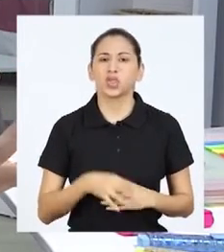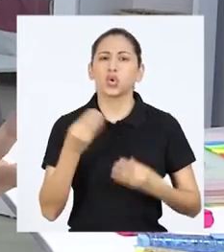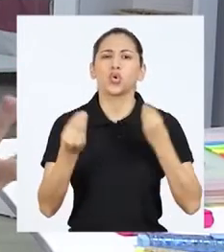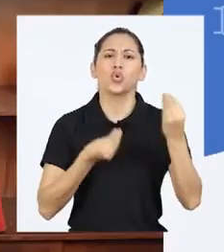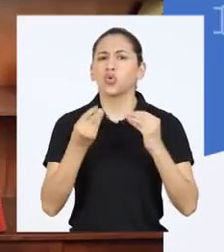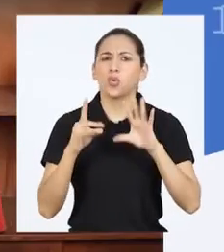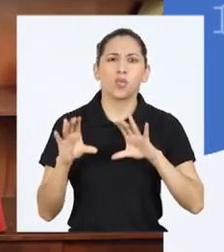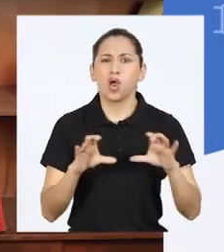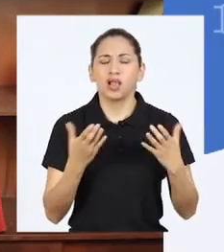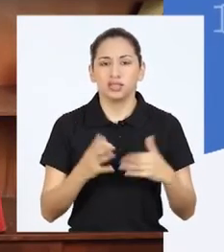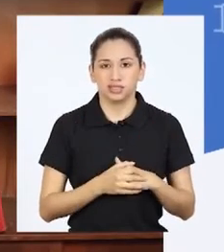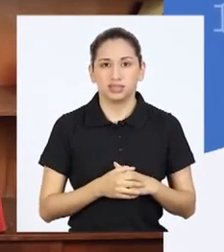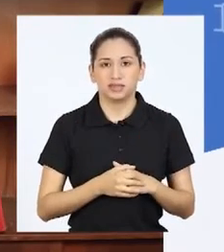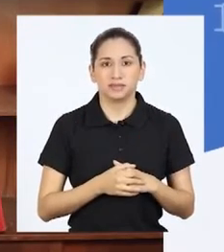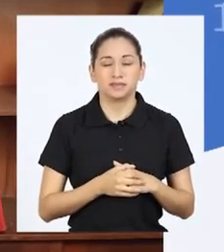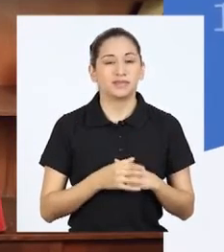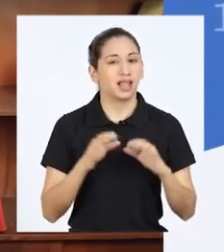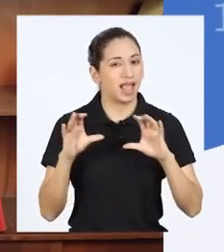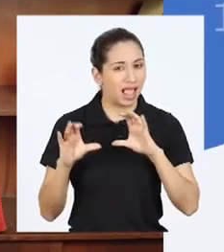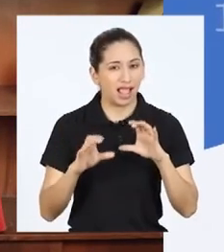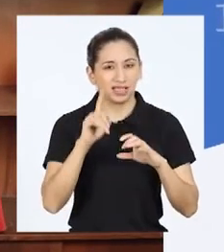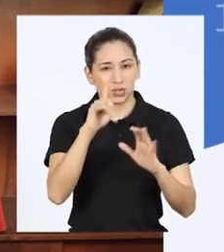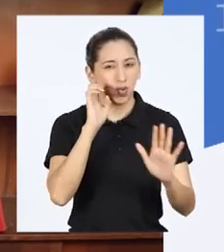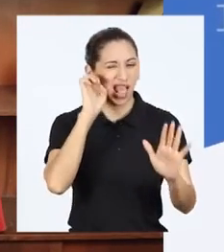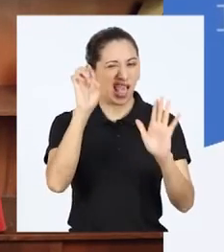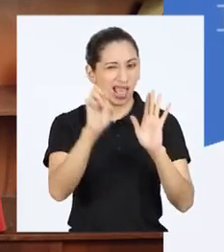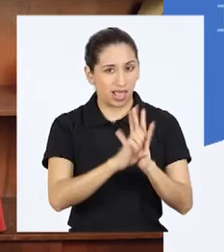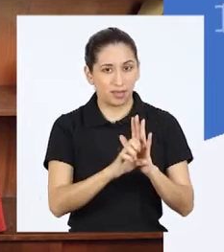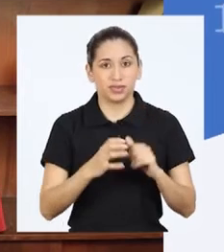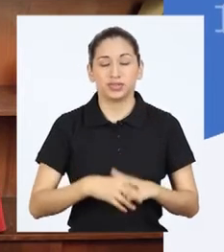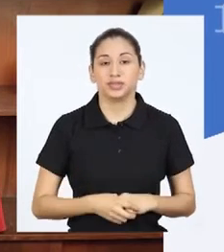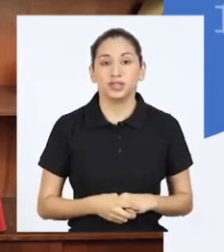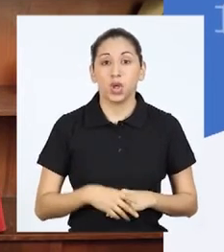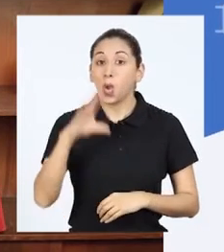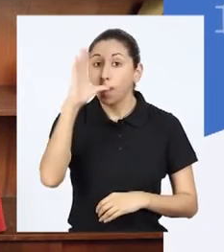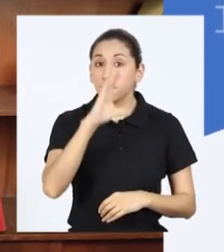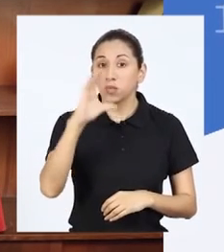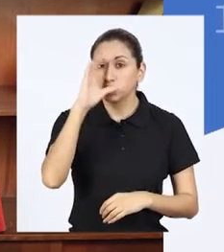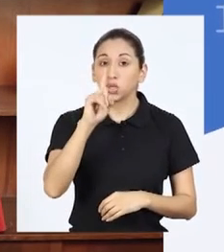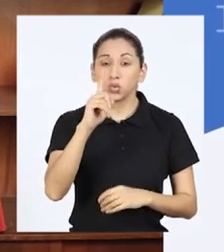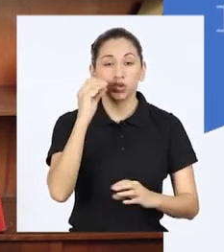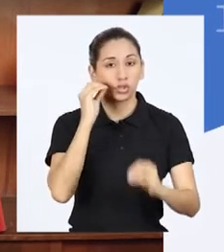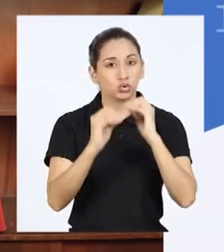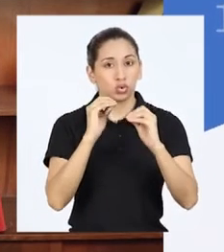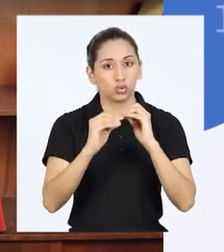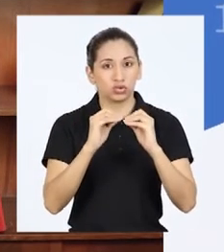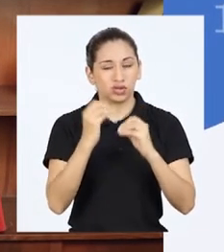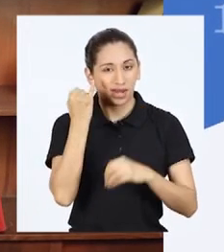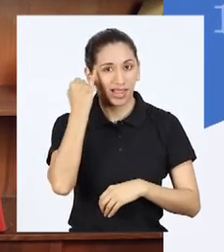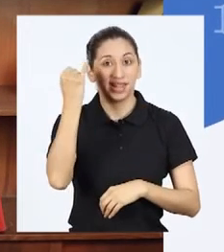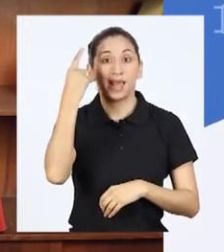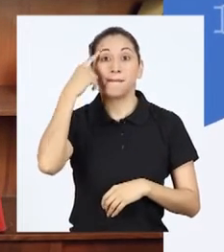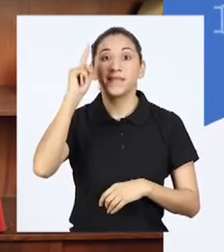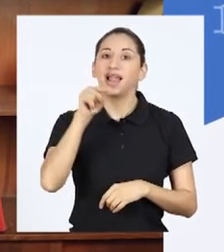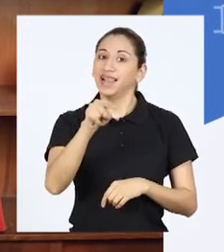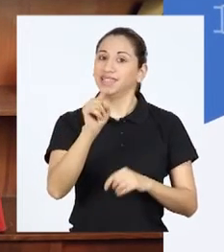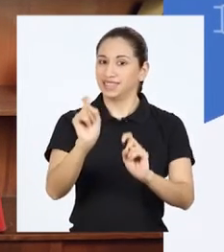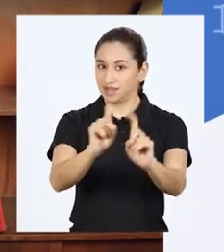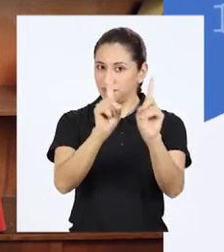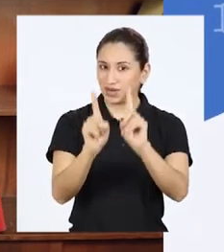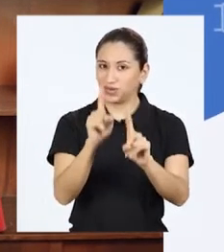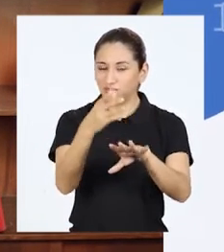lleva a cabo? Hagámoslo a través de un ejemplo. Busquemos una solución creativa para la pregunta